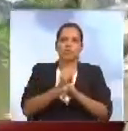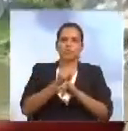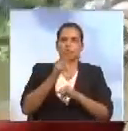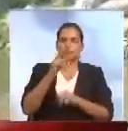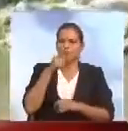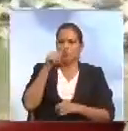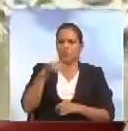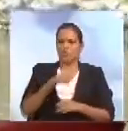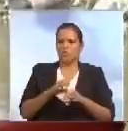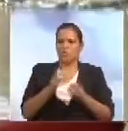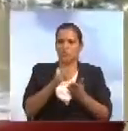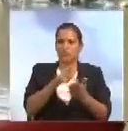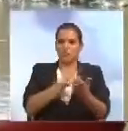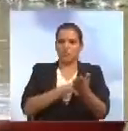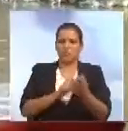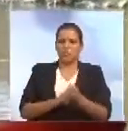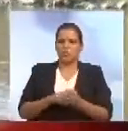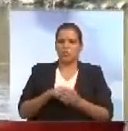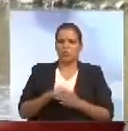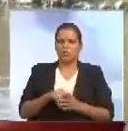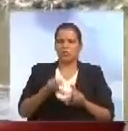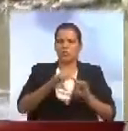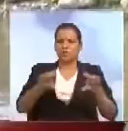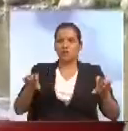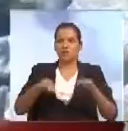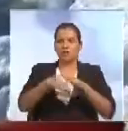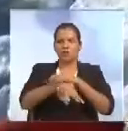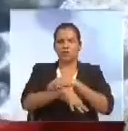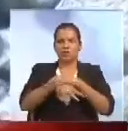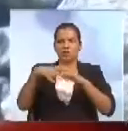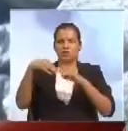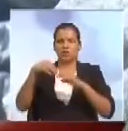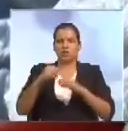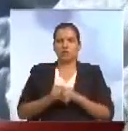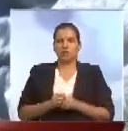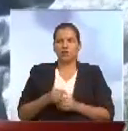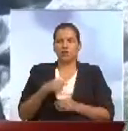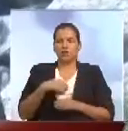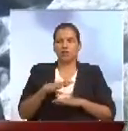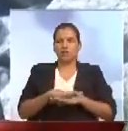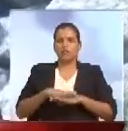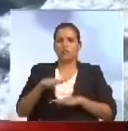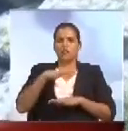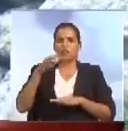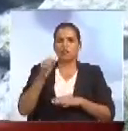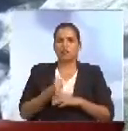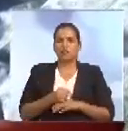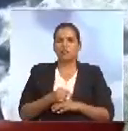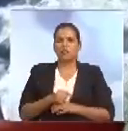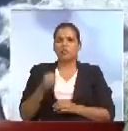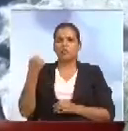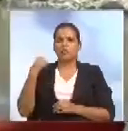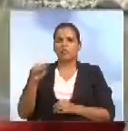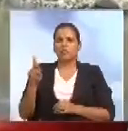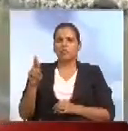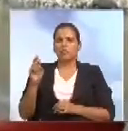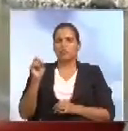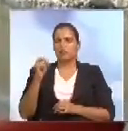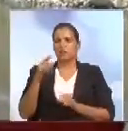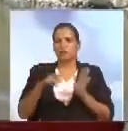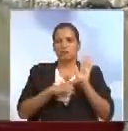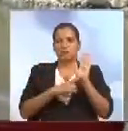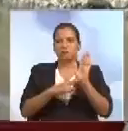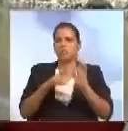de ejecutar el proyecto del sistema de tuberías de aguas servidas y lluvias en los barrios del sur. Su representante no se